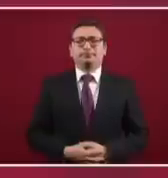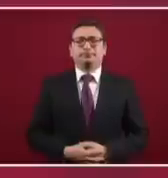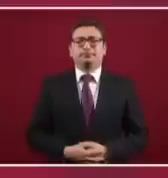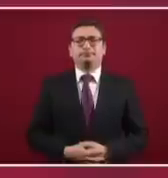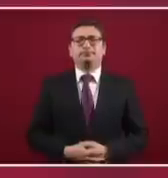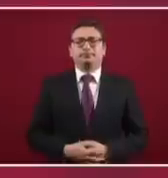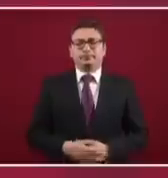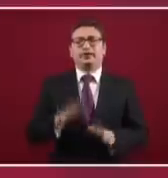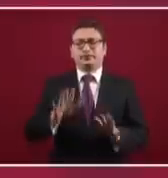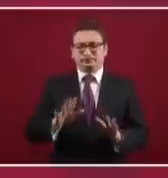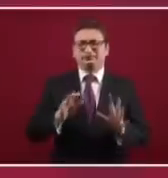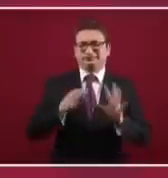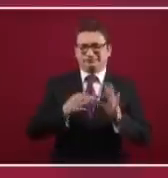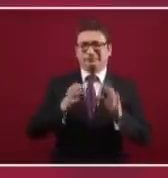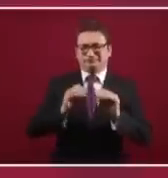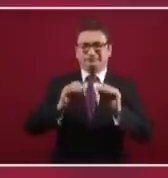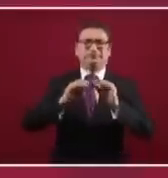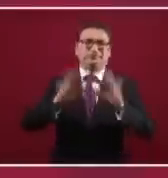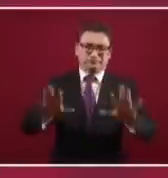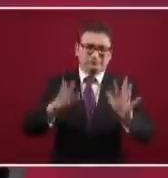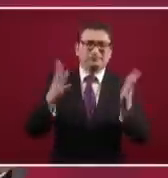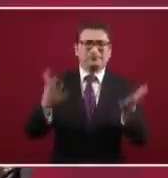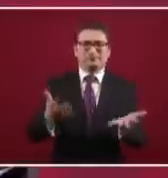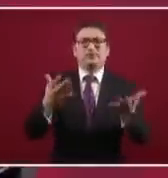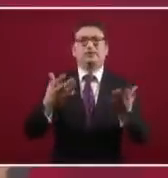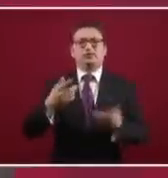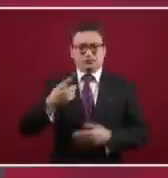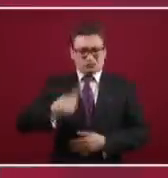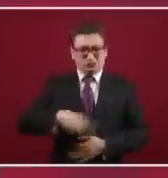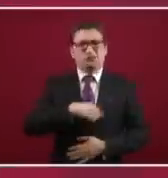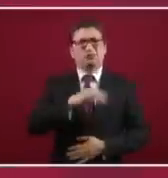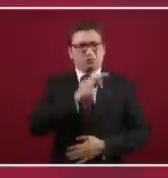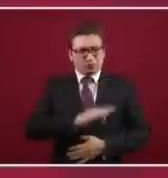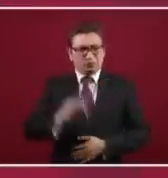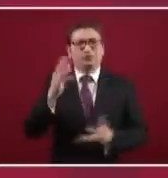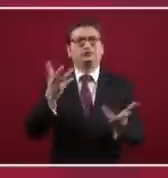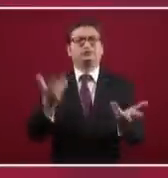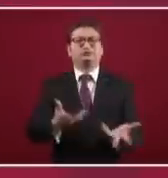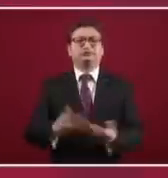Eso que quede también claro, ¿no? O sea, tenemos capacidad.